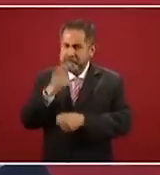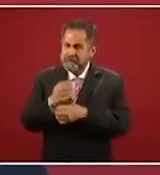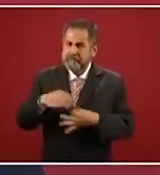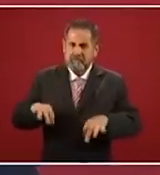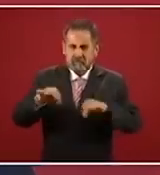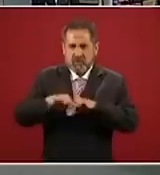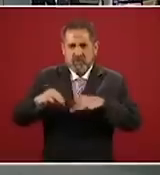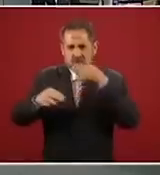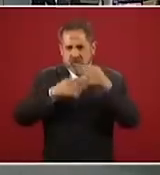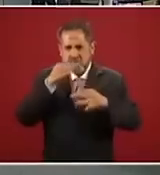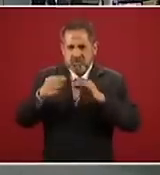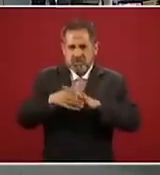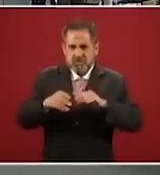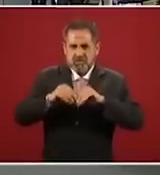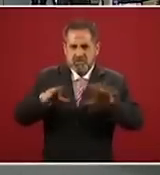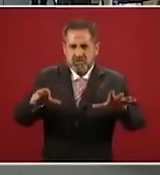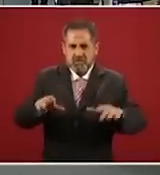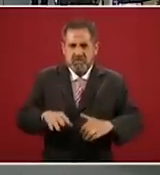en todos